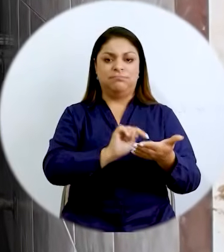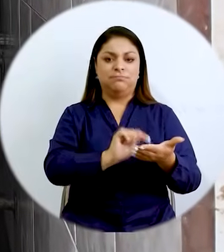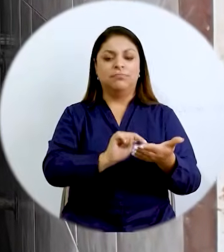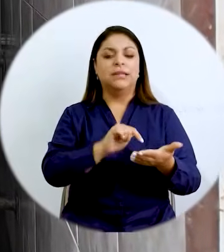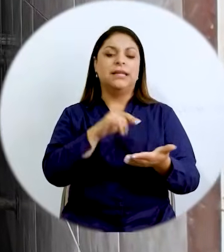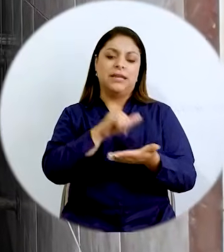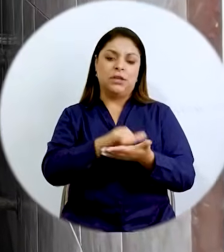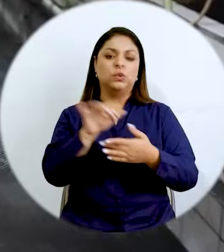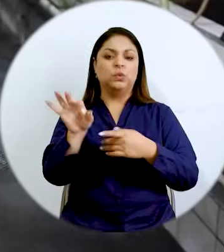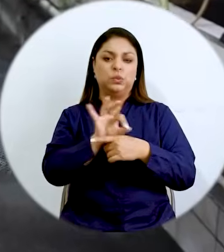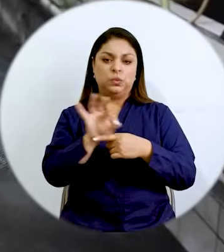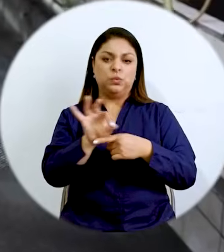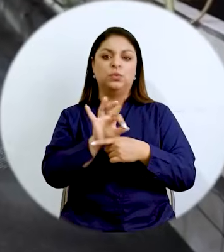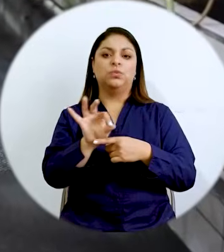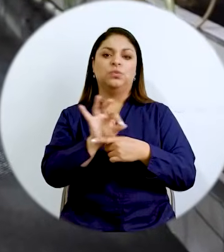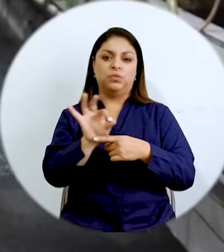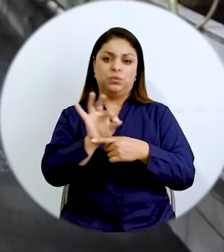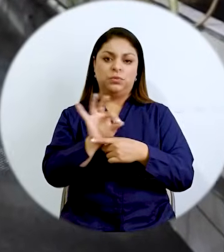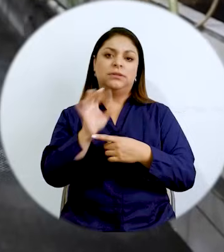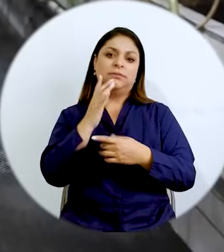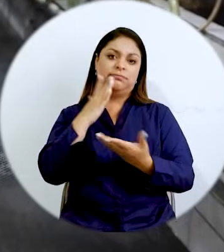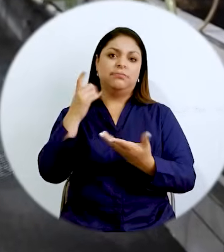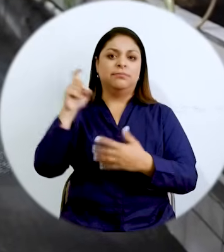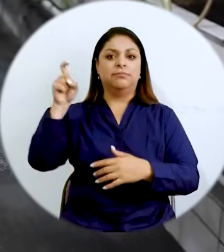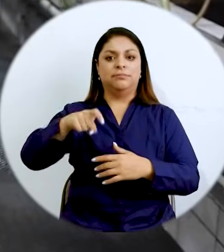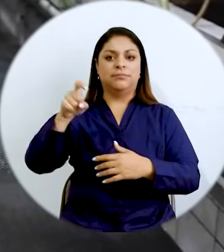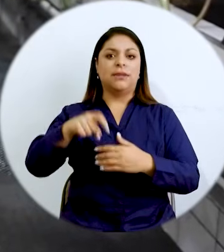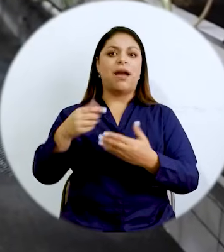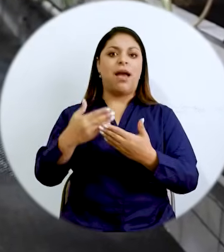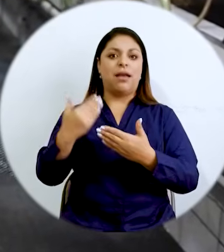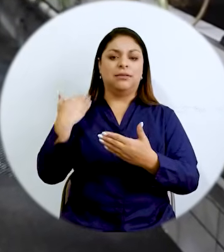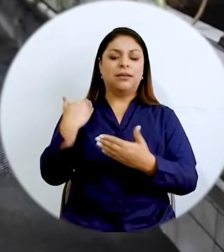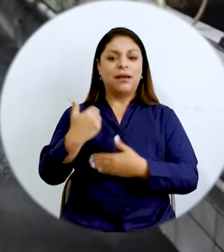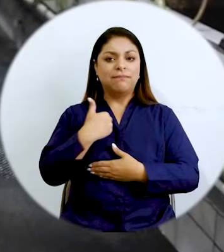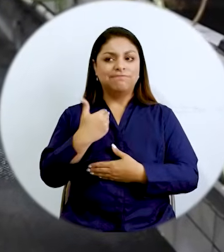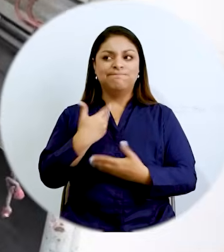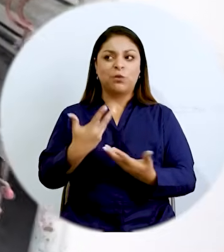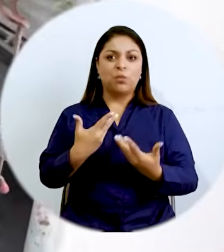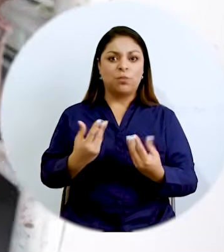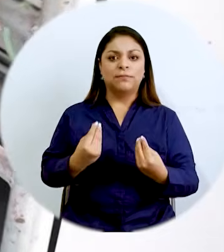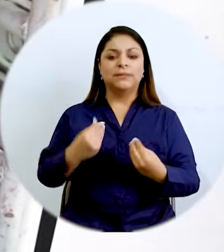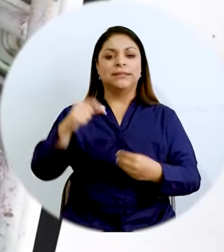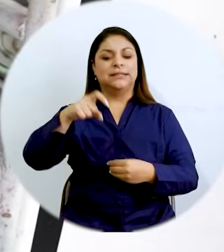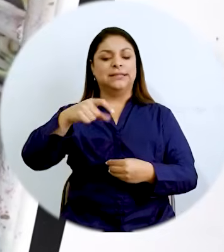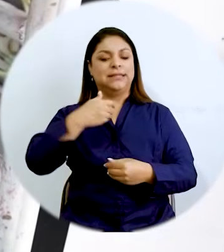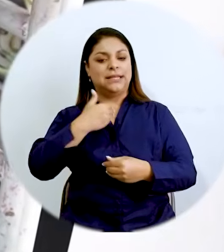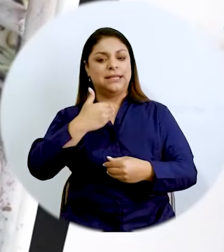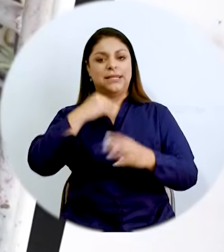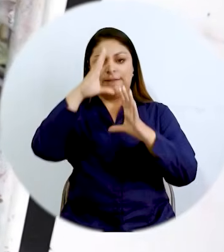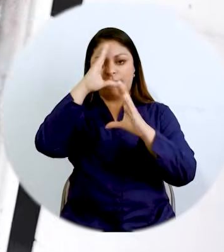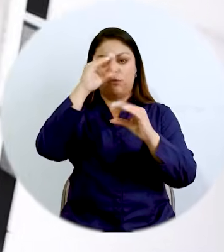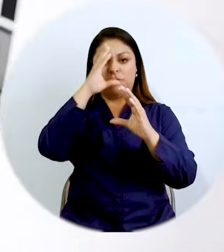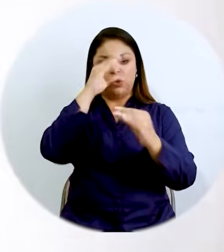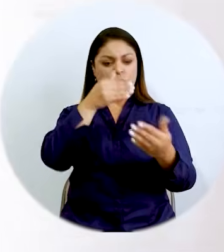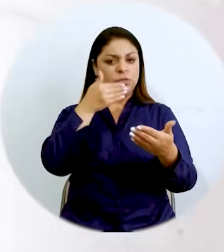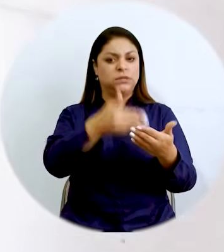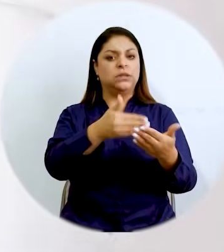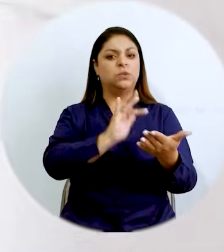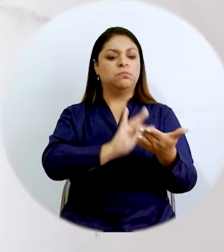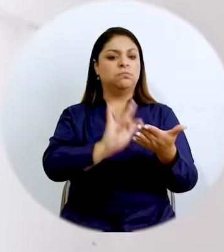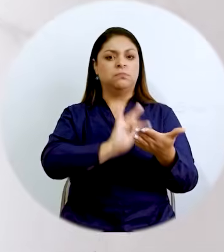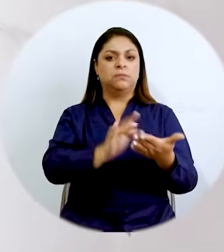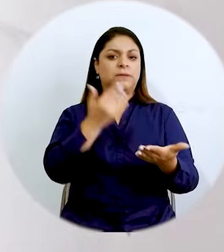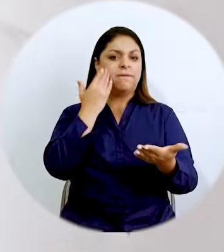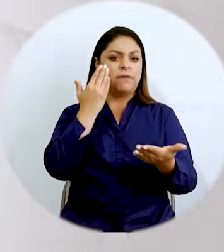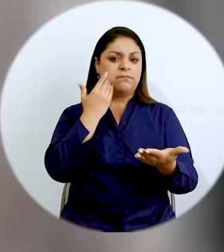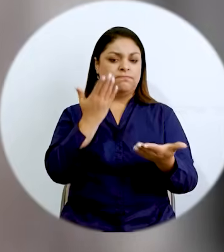mano. Y parte de eso es la necesidad que había de